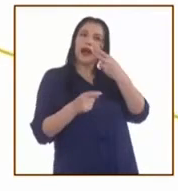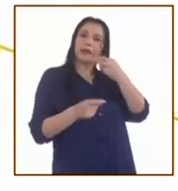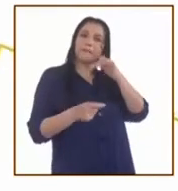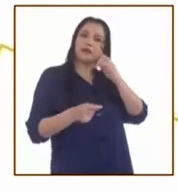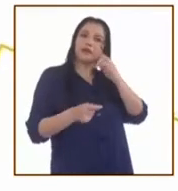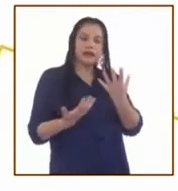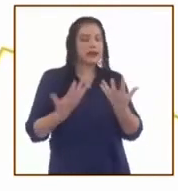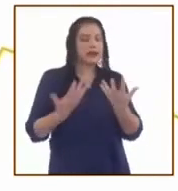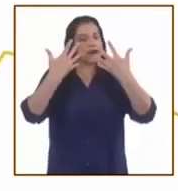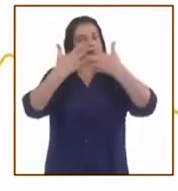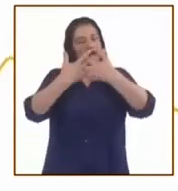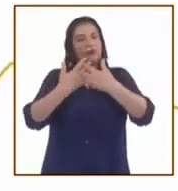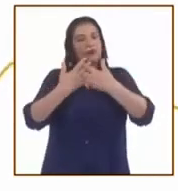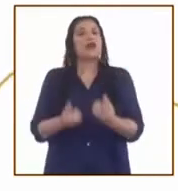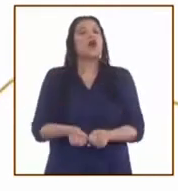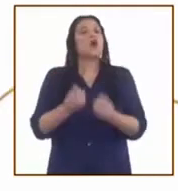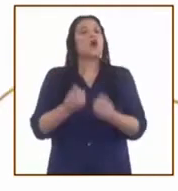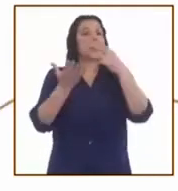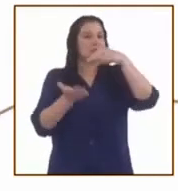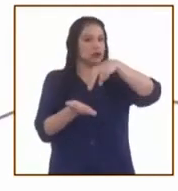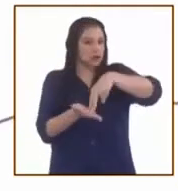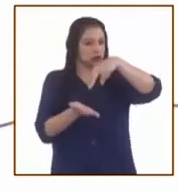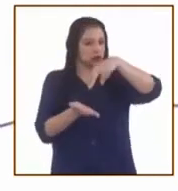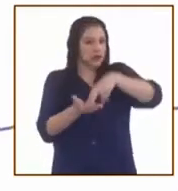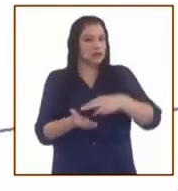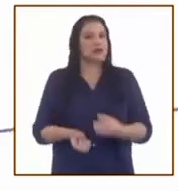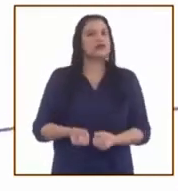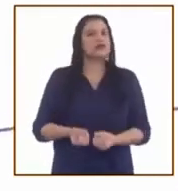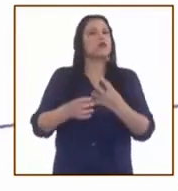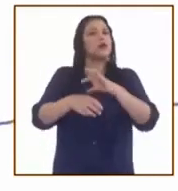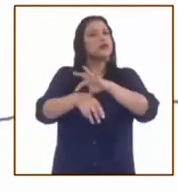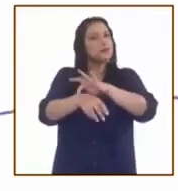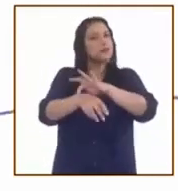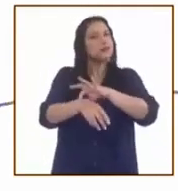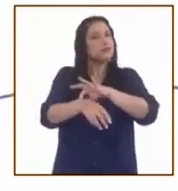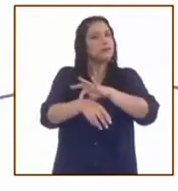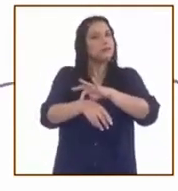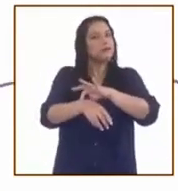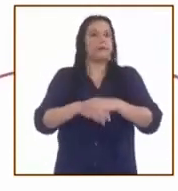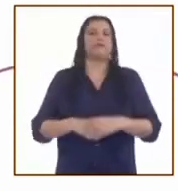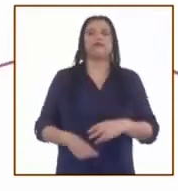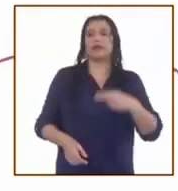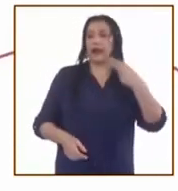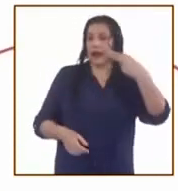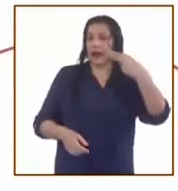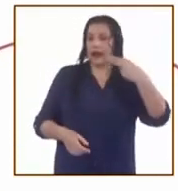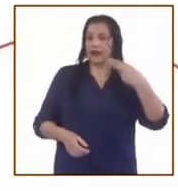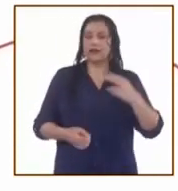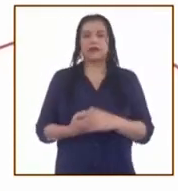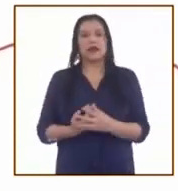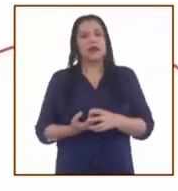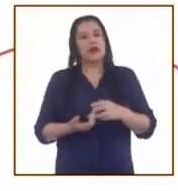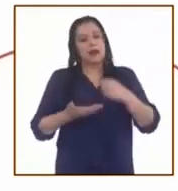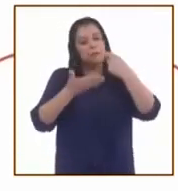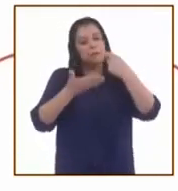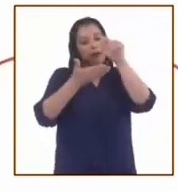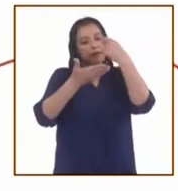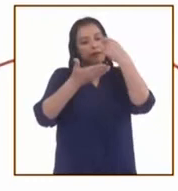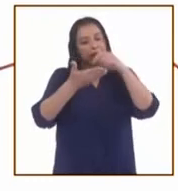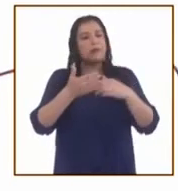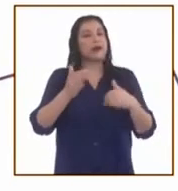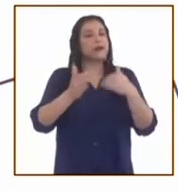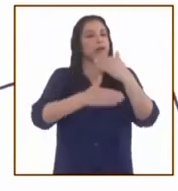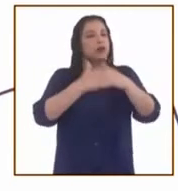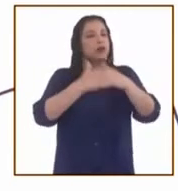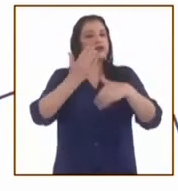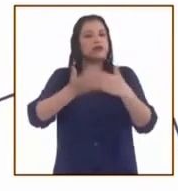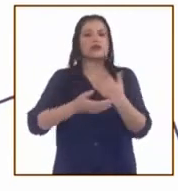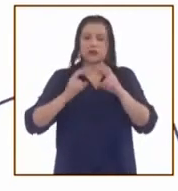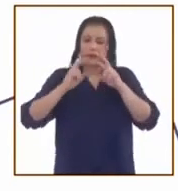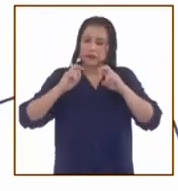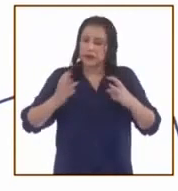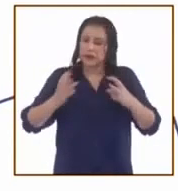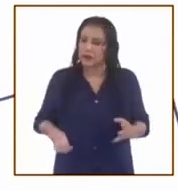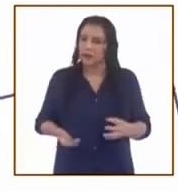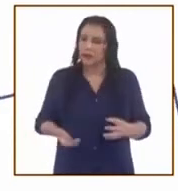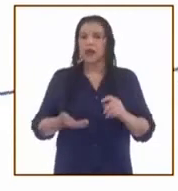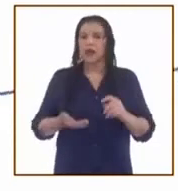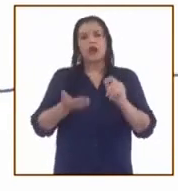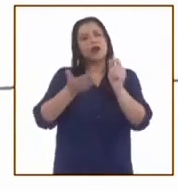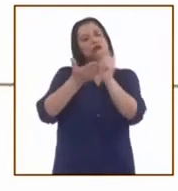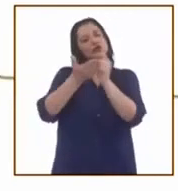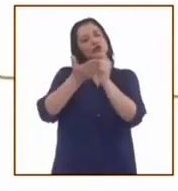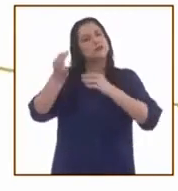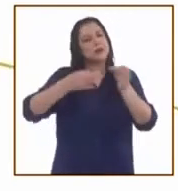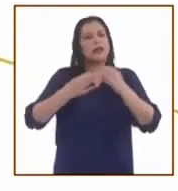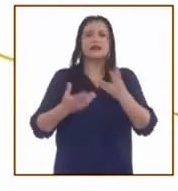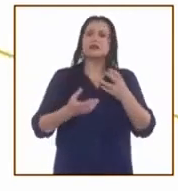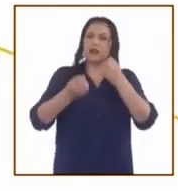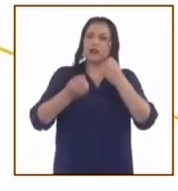de la relación entre la frecuencia de saltos y la frecuencia cardíaca. H. Evaluación del proceso de indagación. Describe si tus datos